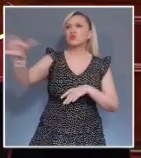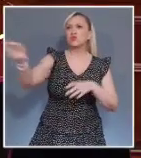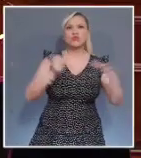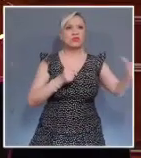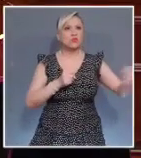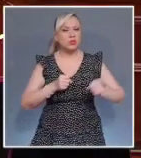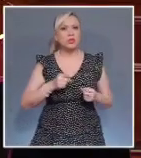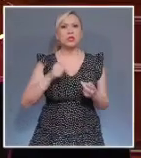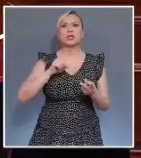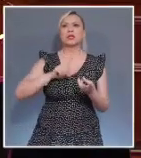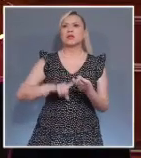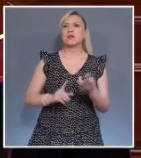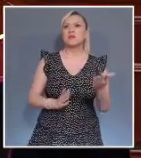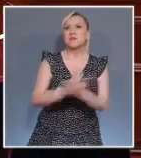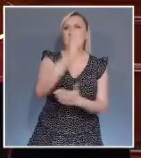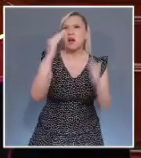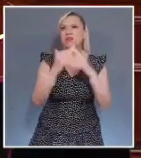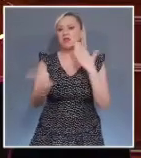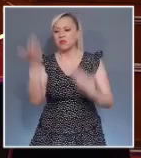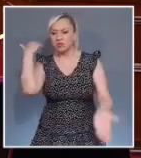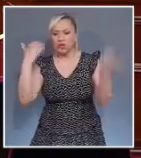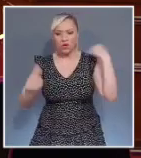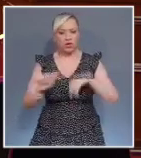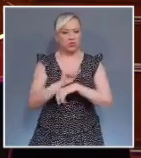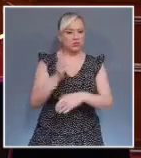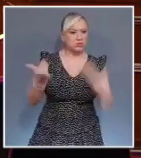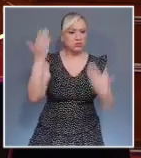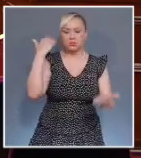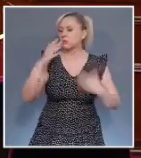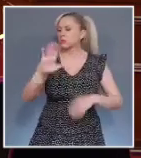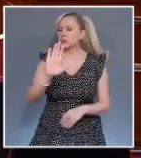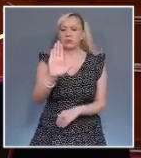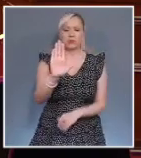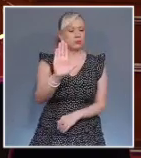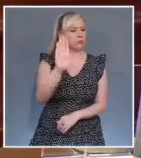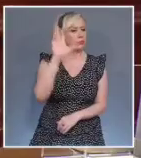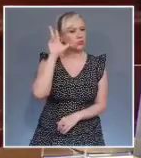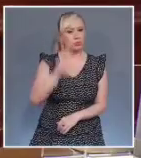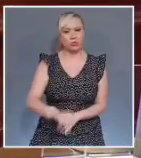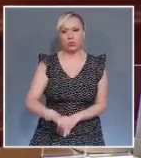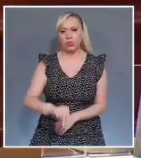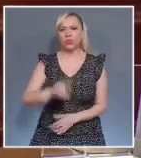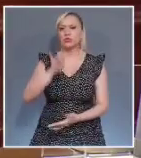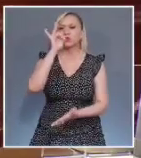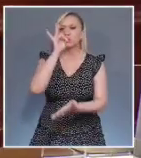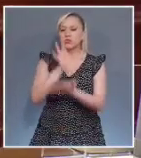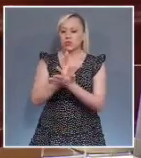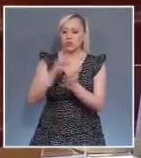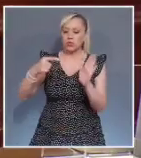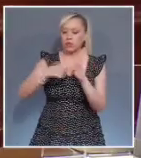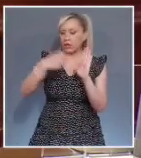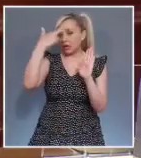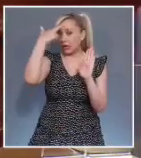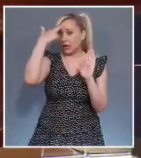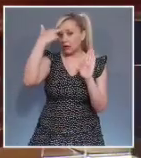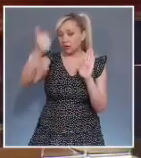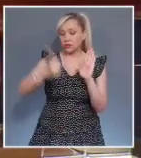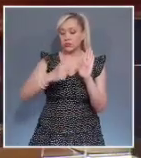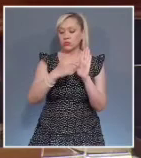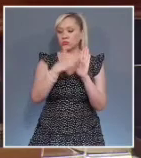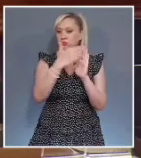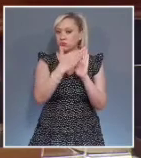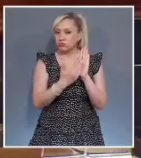que se traduzca en una restricción provisional o menoscabo en la esfera de derechos de los ciudadanos, el que haya un listado específico